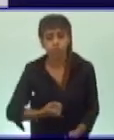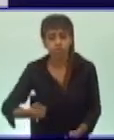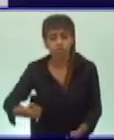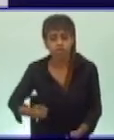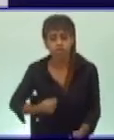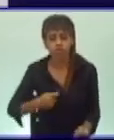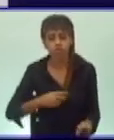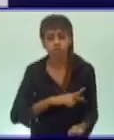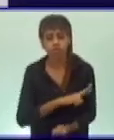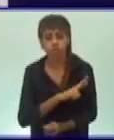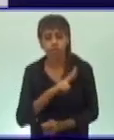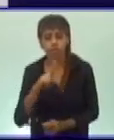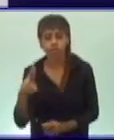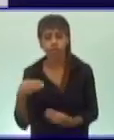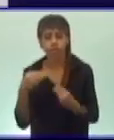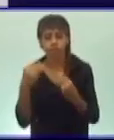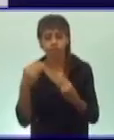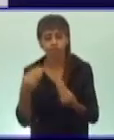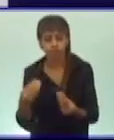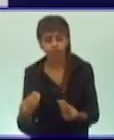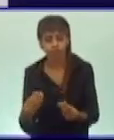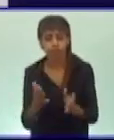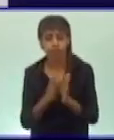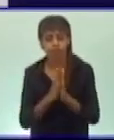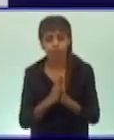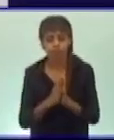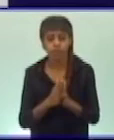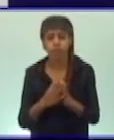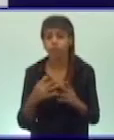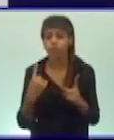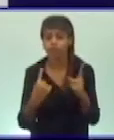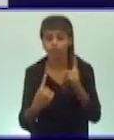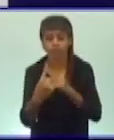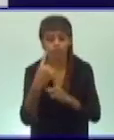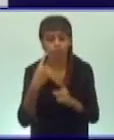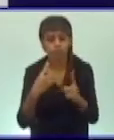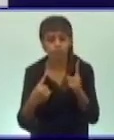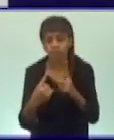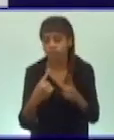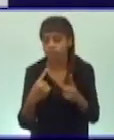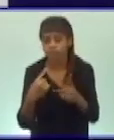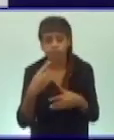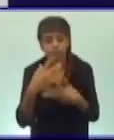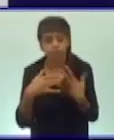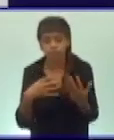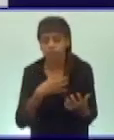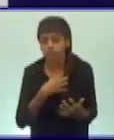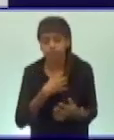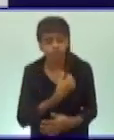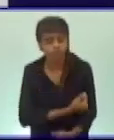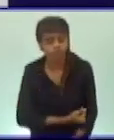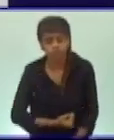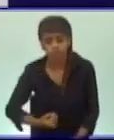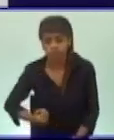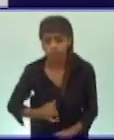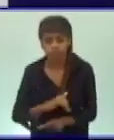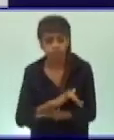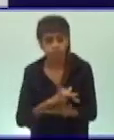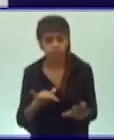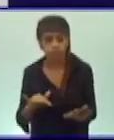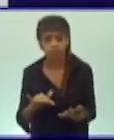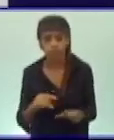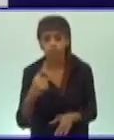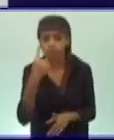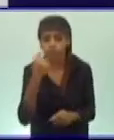la revolución demande, cualquiera que sea la índole de estos sacrificios, los primeros en